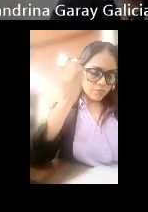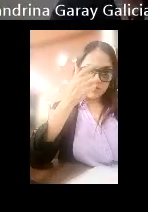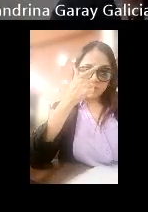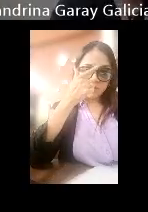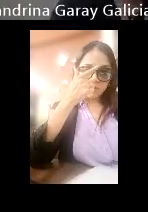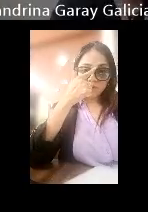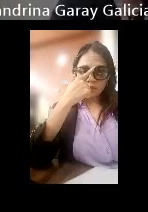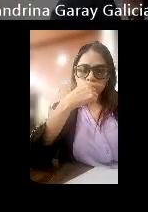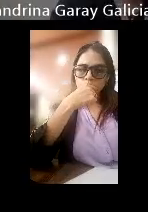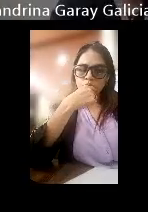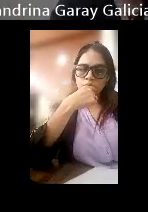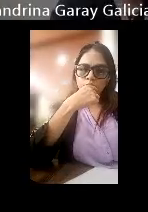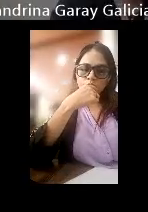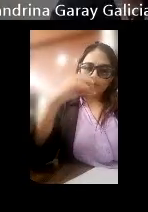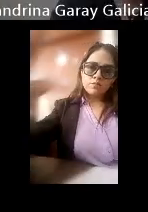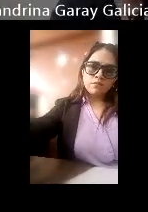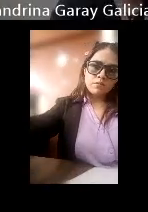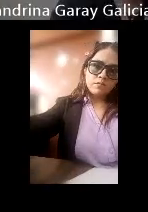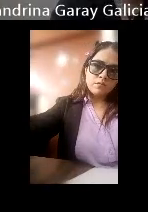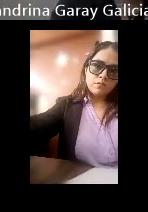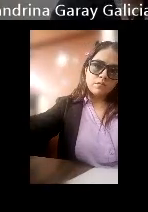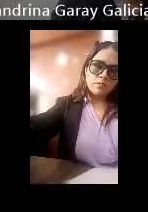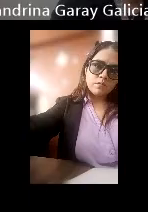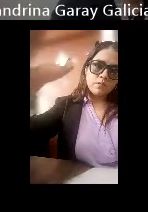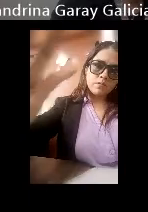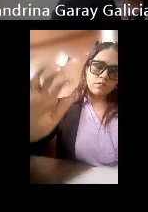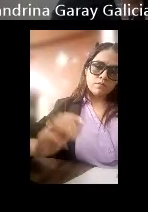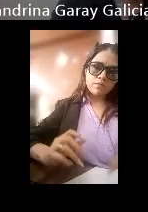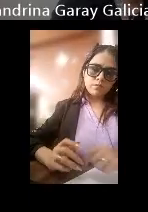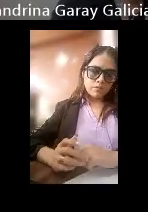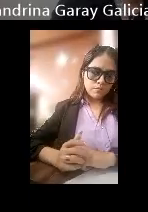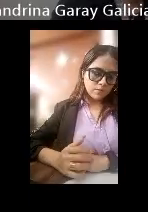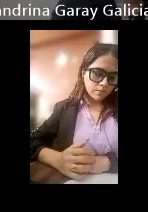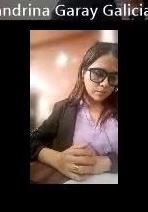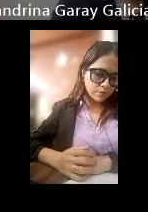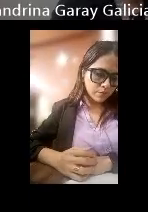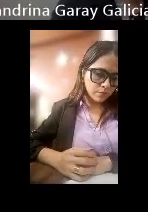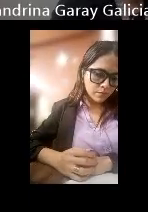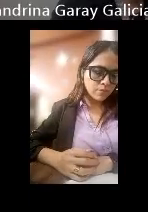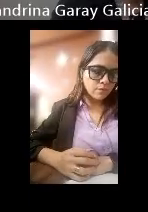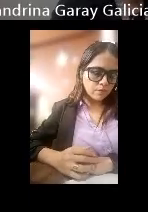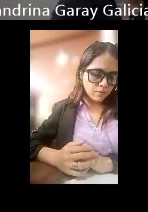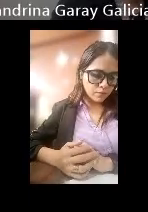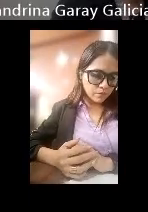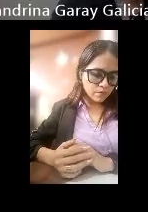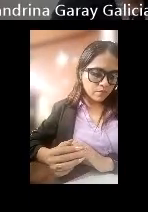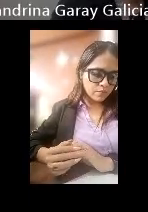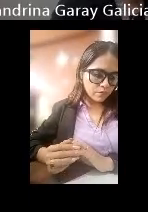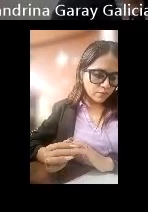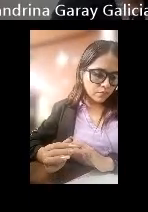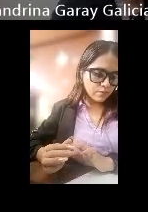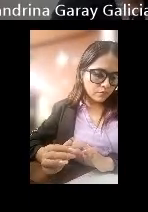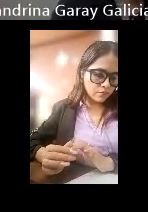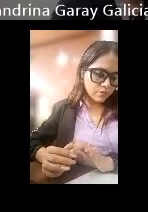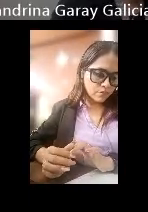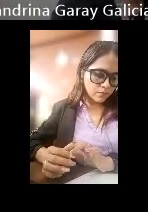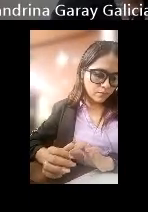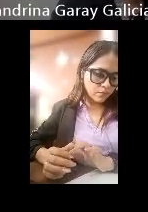que es Arnulfo Salazar sobre la fotografía a los bebés fallecidos.